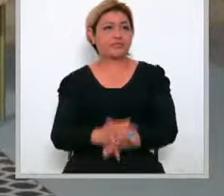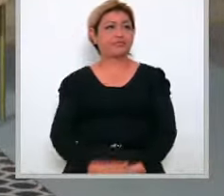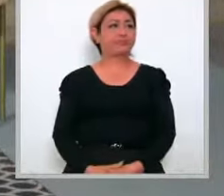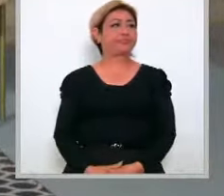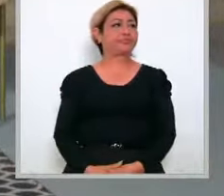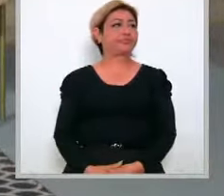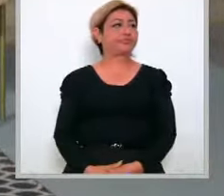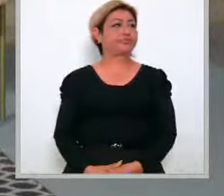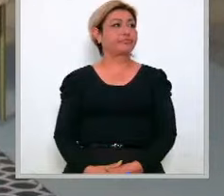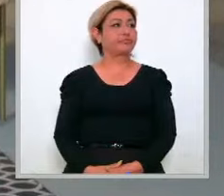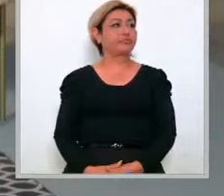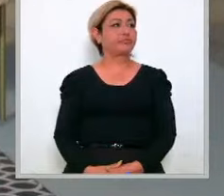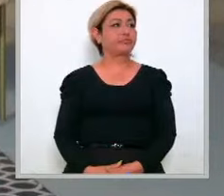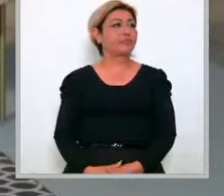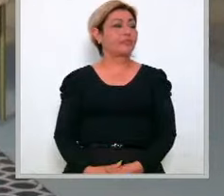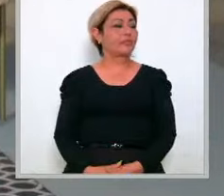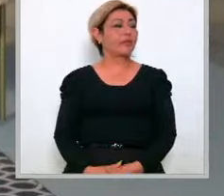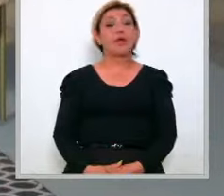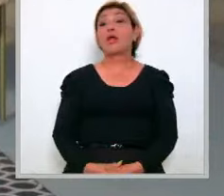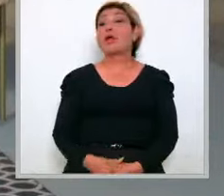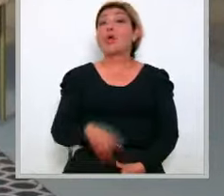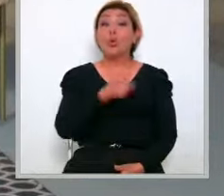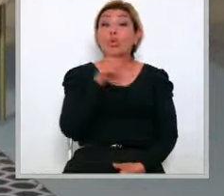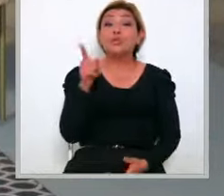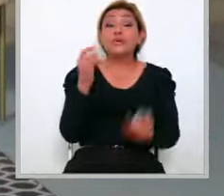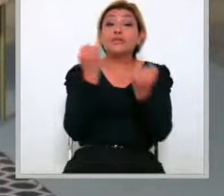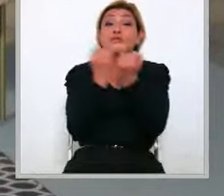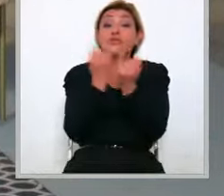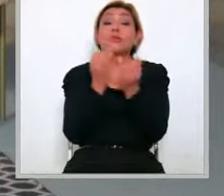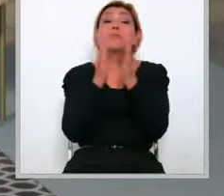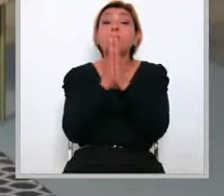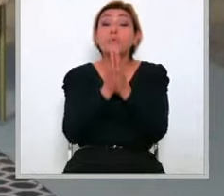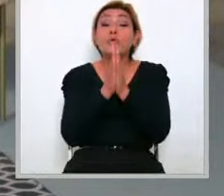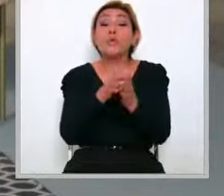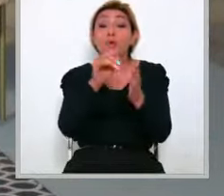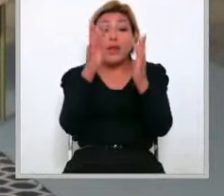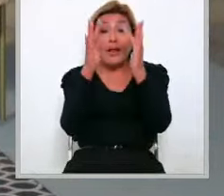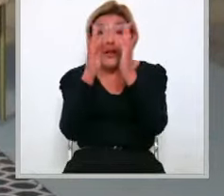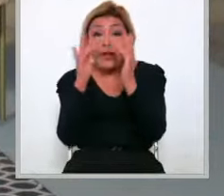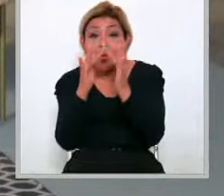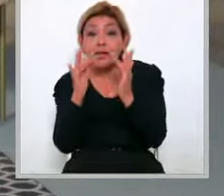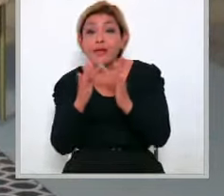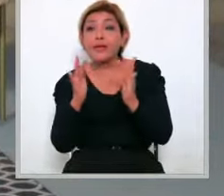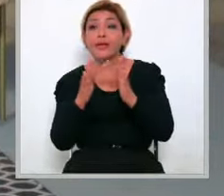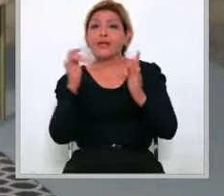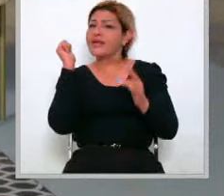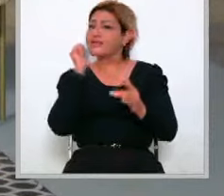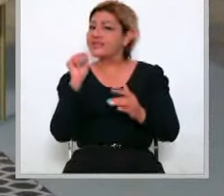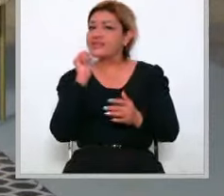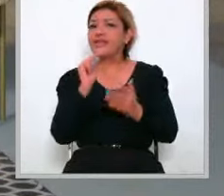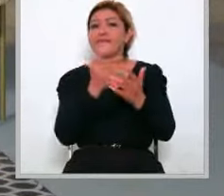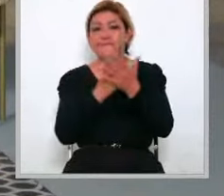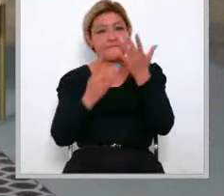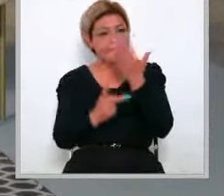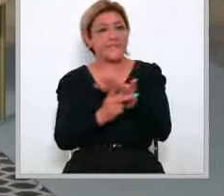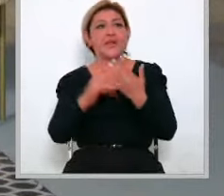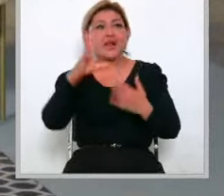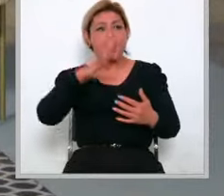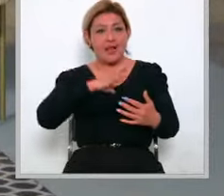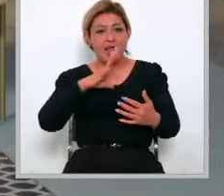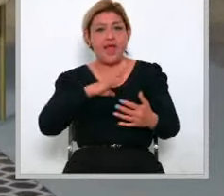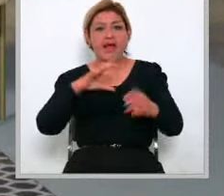están ahí, aprovechen para meterse a través de las redes sociales oficiales, buscar alguna de las publicaciones, porque siempre hay información importante sobre los